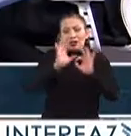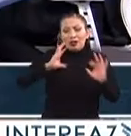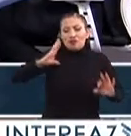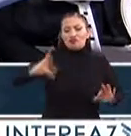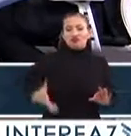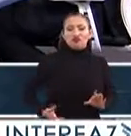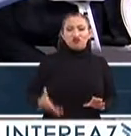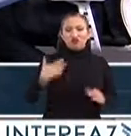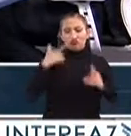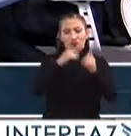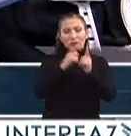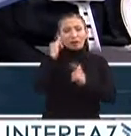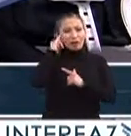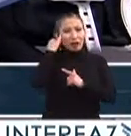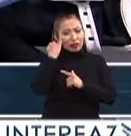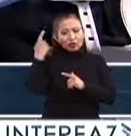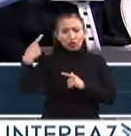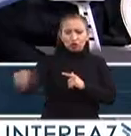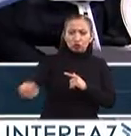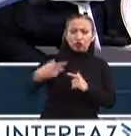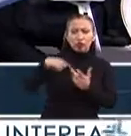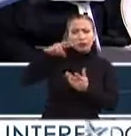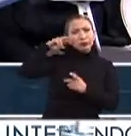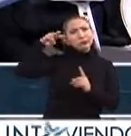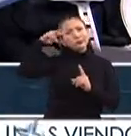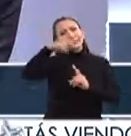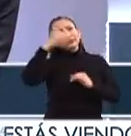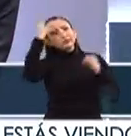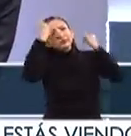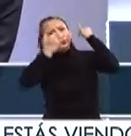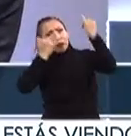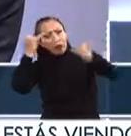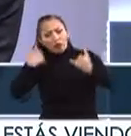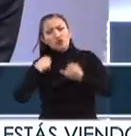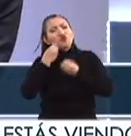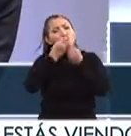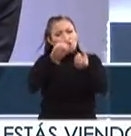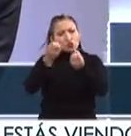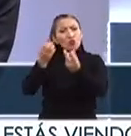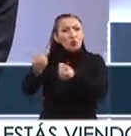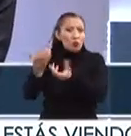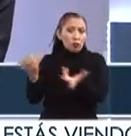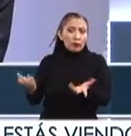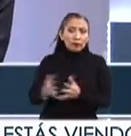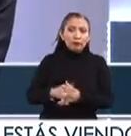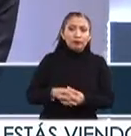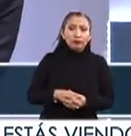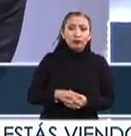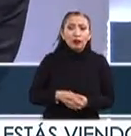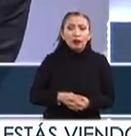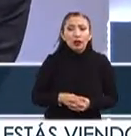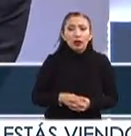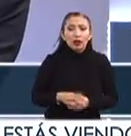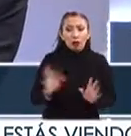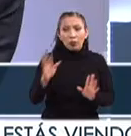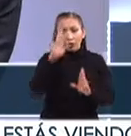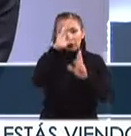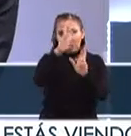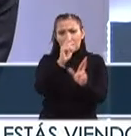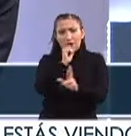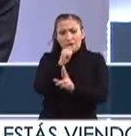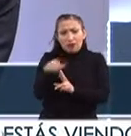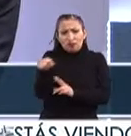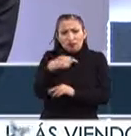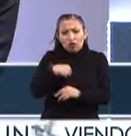de ser indígenas, sentirse orgullosos de su forma de ver la vida, de su forma y compartirla, ¿no? O al menos que sea respetada